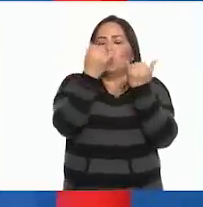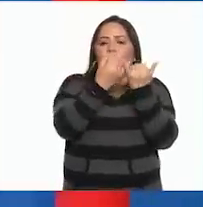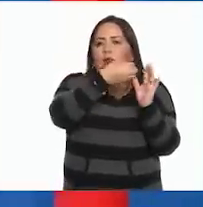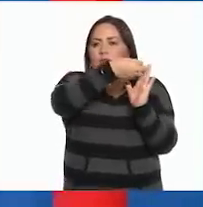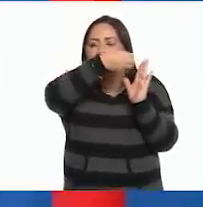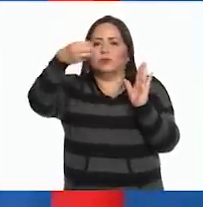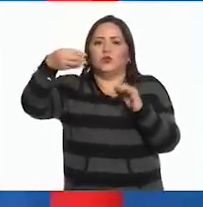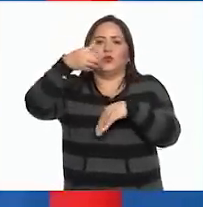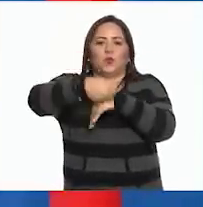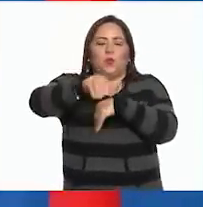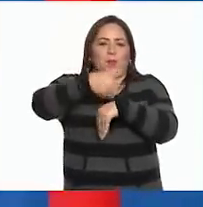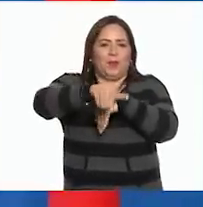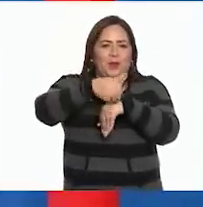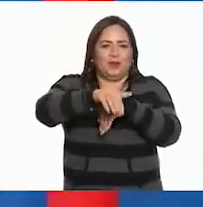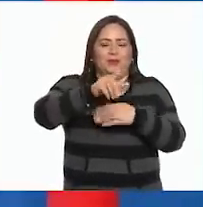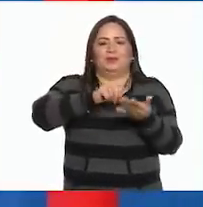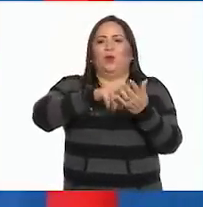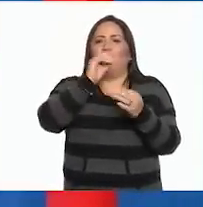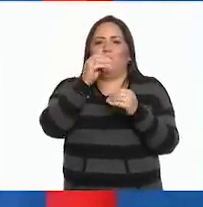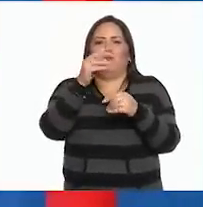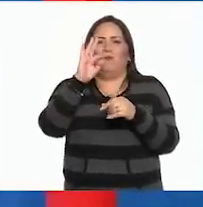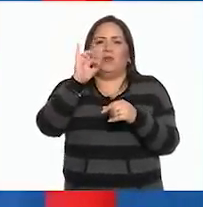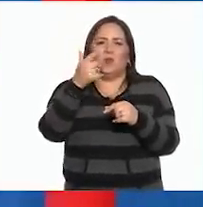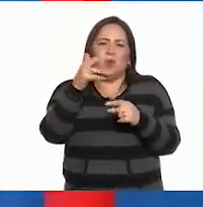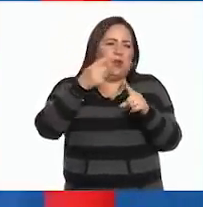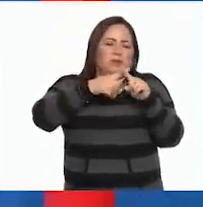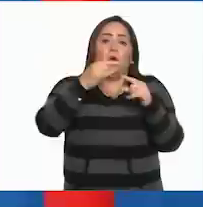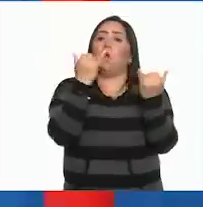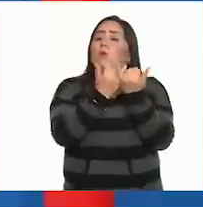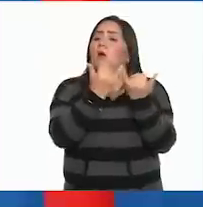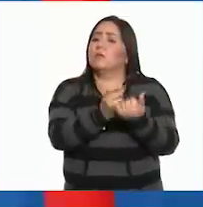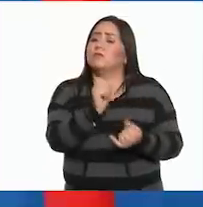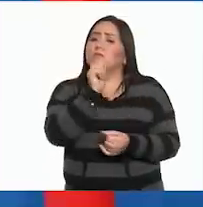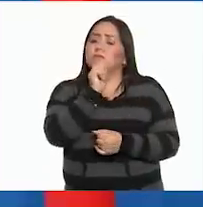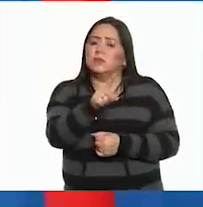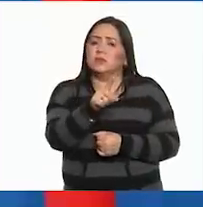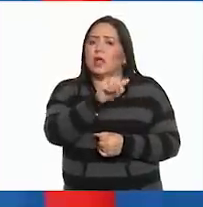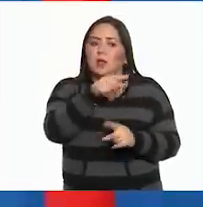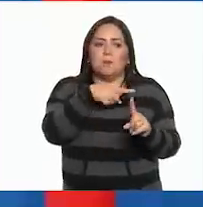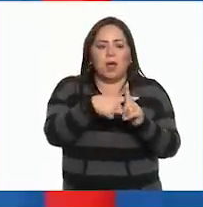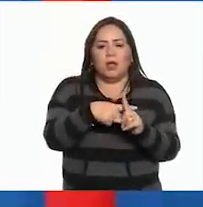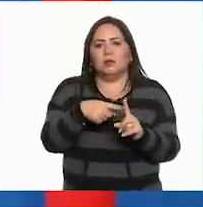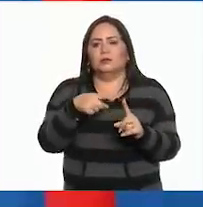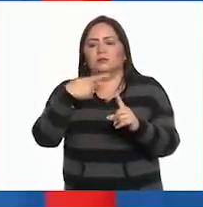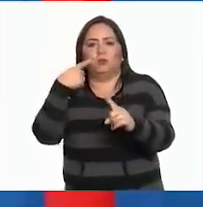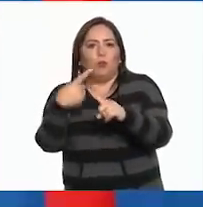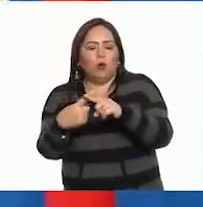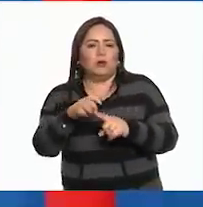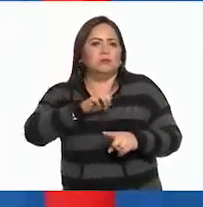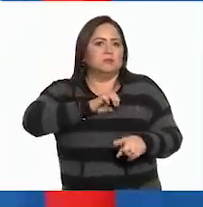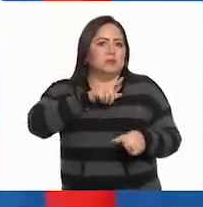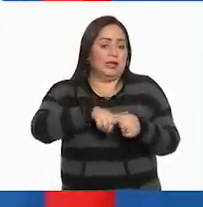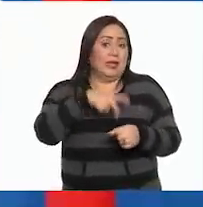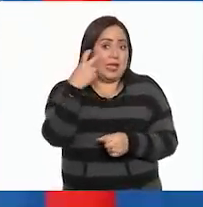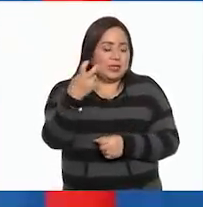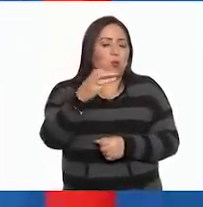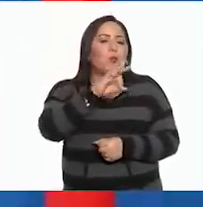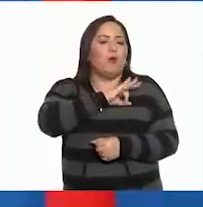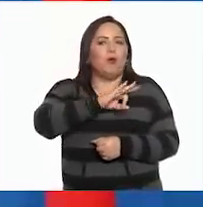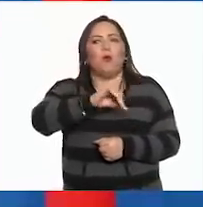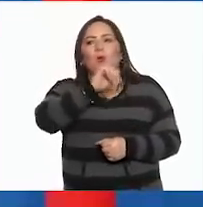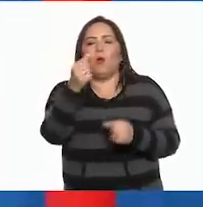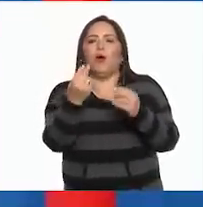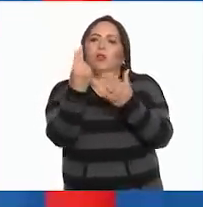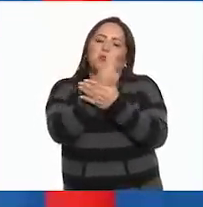las sucesiones aritméticas, geométricas e incluso de sucesiones especiales. De esta manera podemos